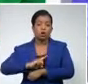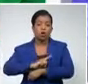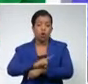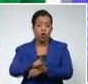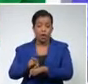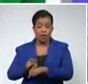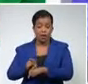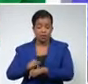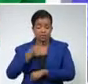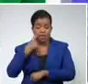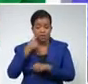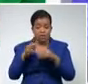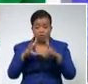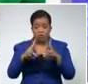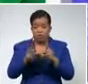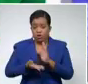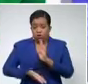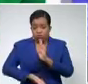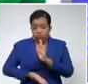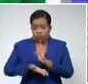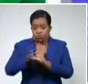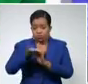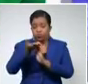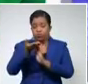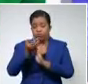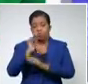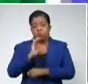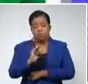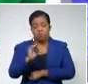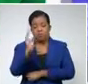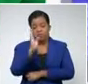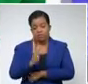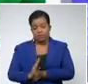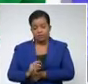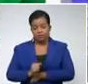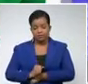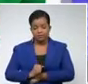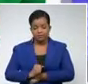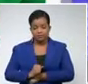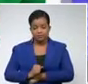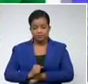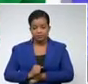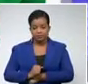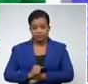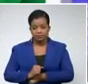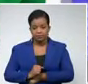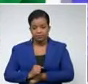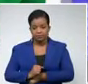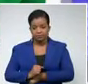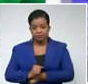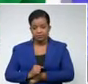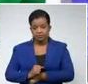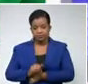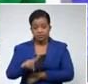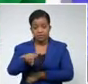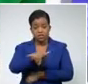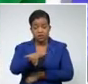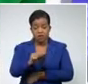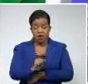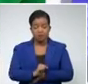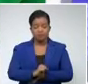elevada que ha tenido lamentablemente este país. Y también transmitían las